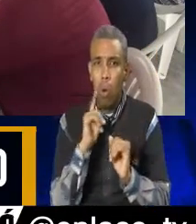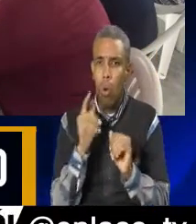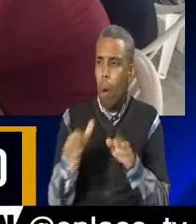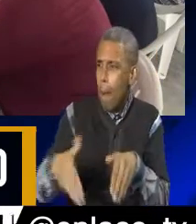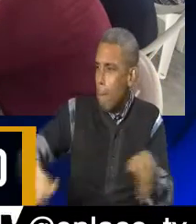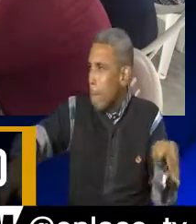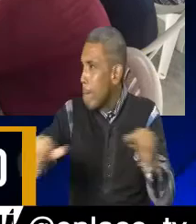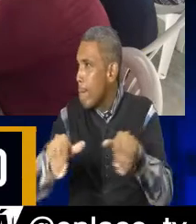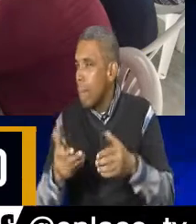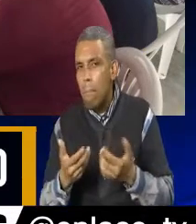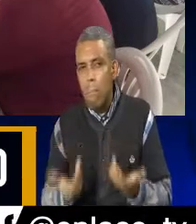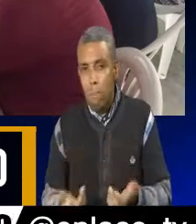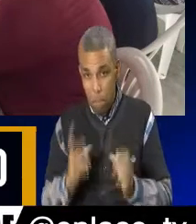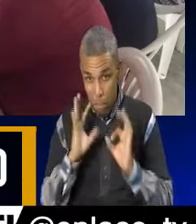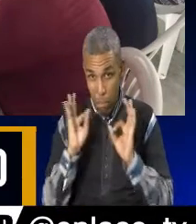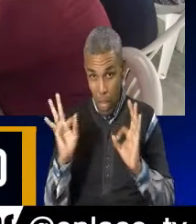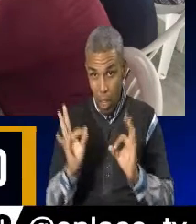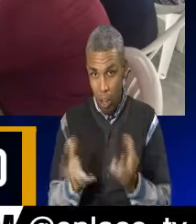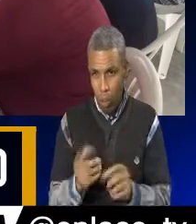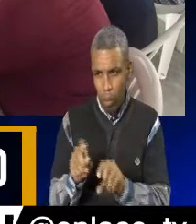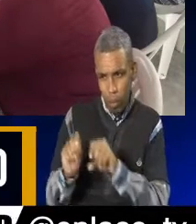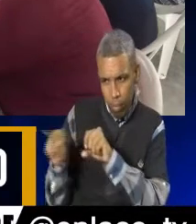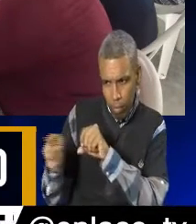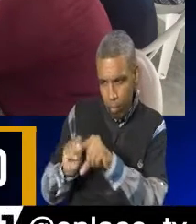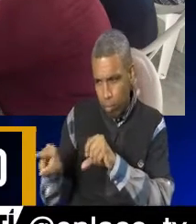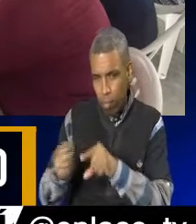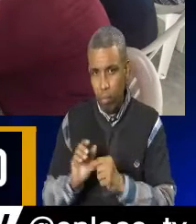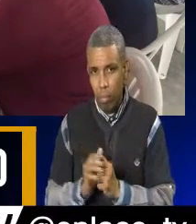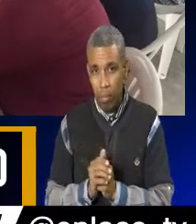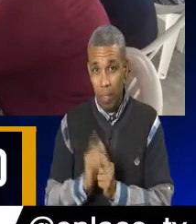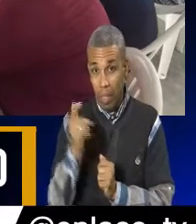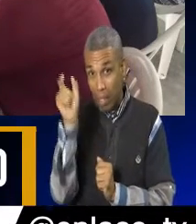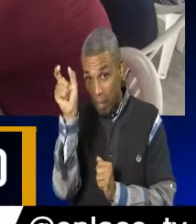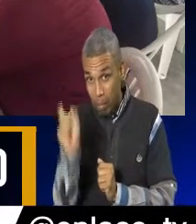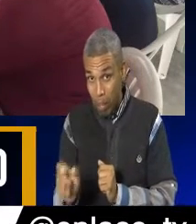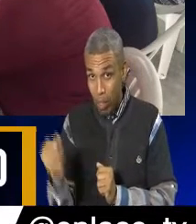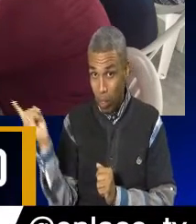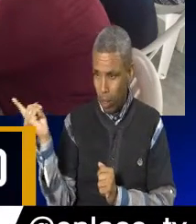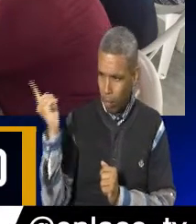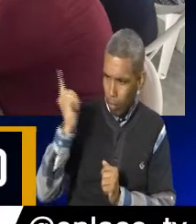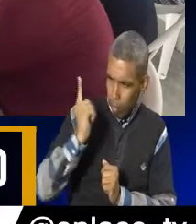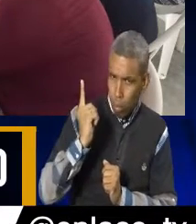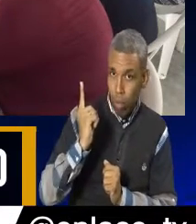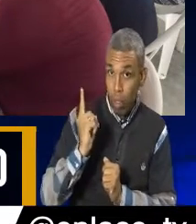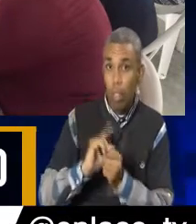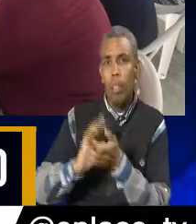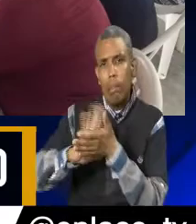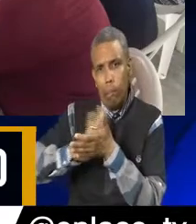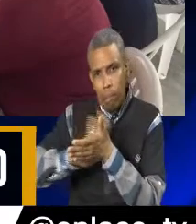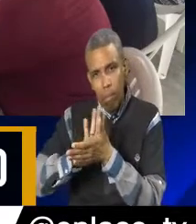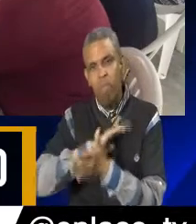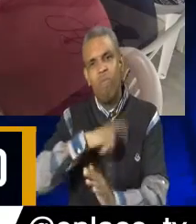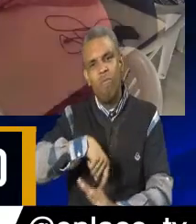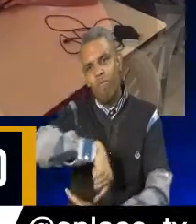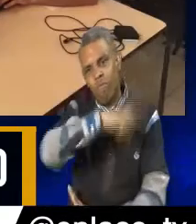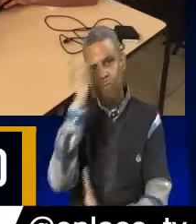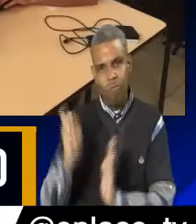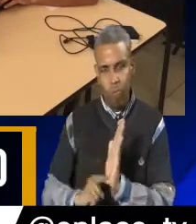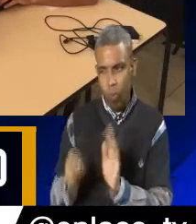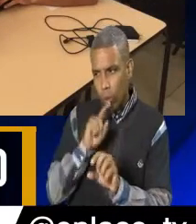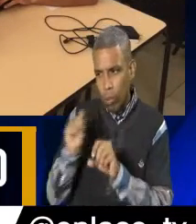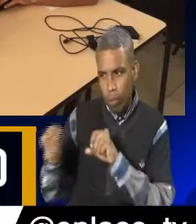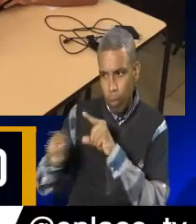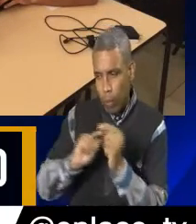pisos. Lo importante es que la persona que asista pueda tener una información de todo el núcleo familiar